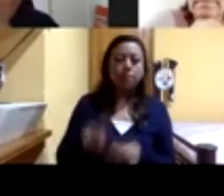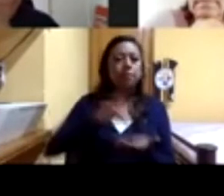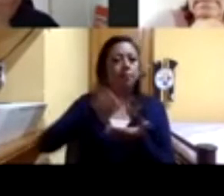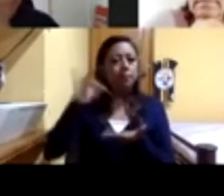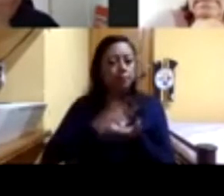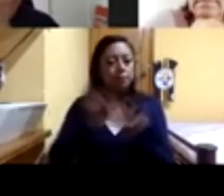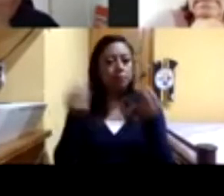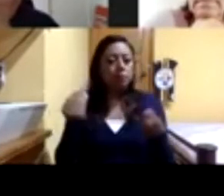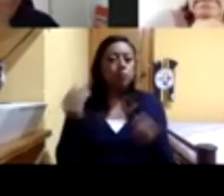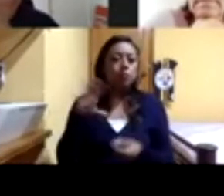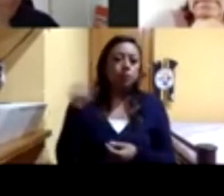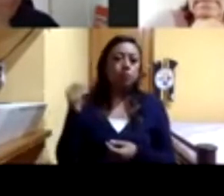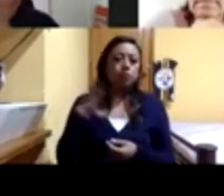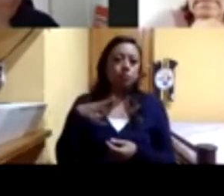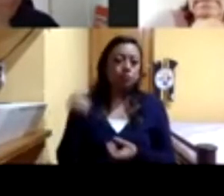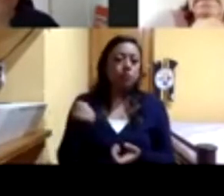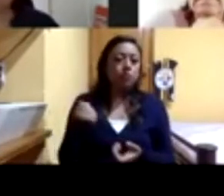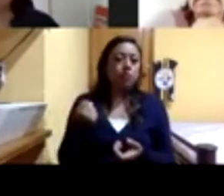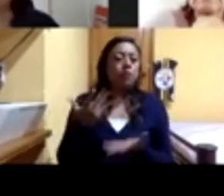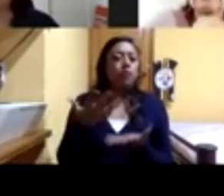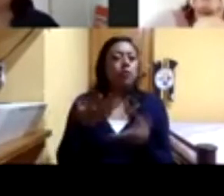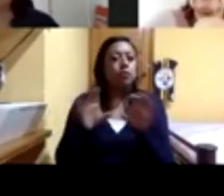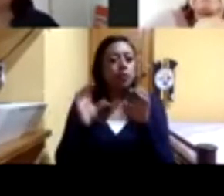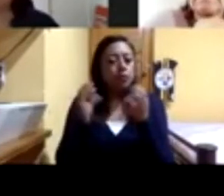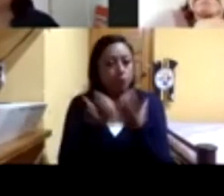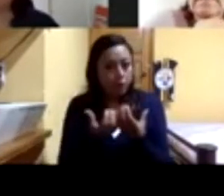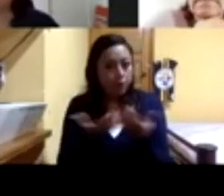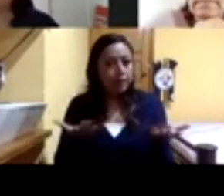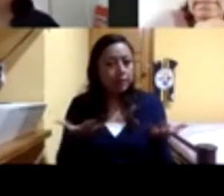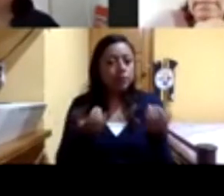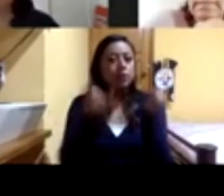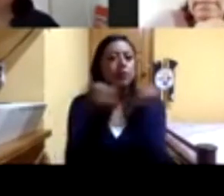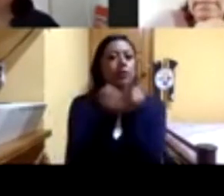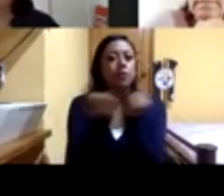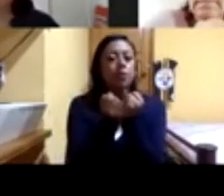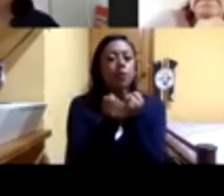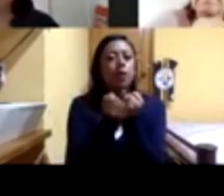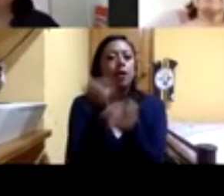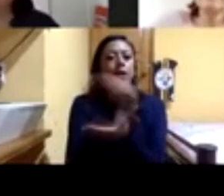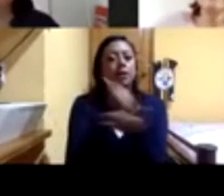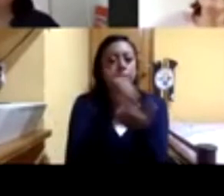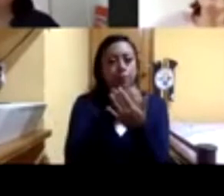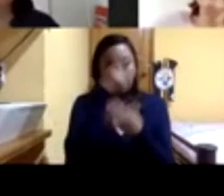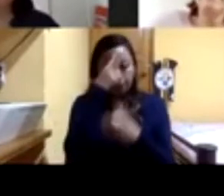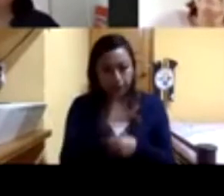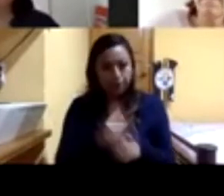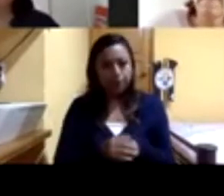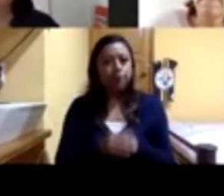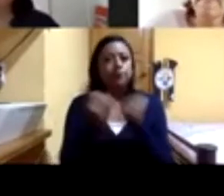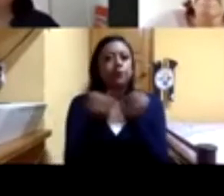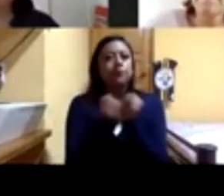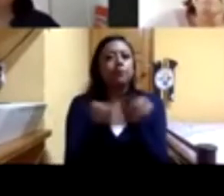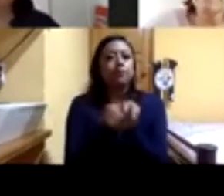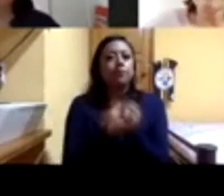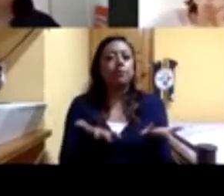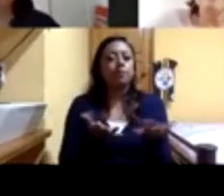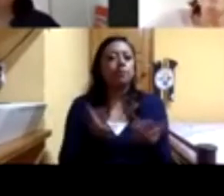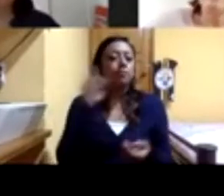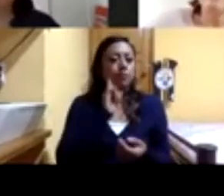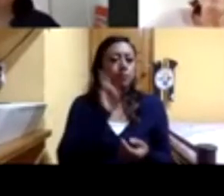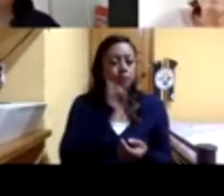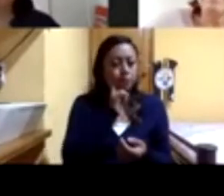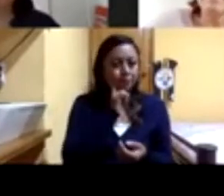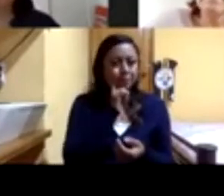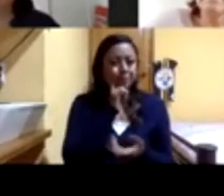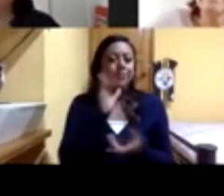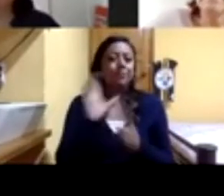de México, particularmente también reiterar este esfuerzo de la comisionada Mari Carmen Nava por seguir impulsando